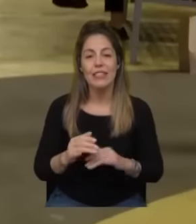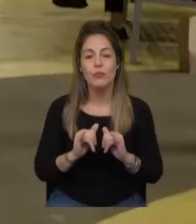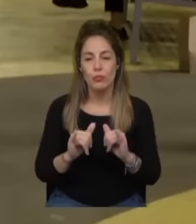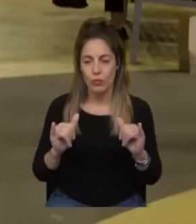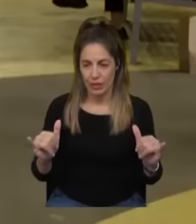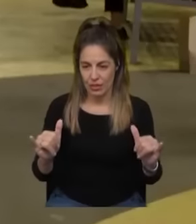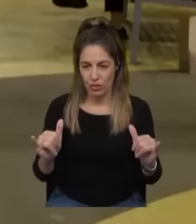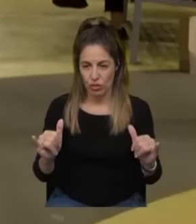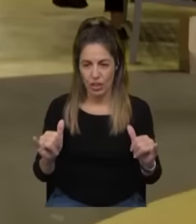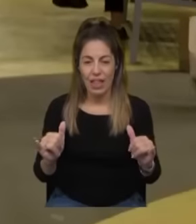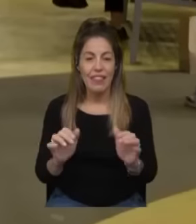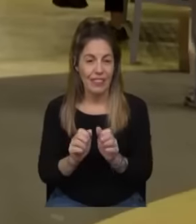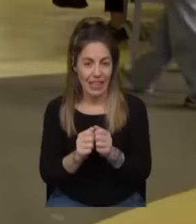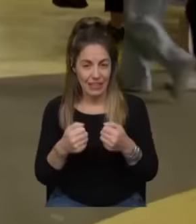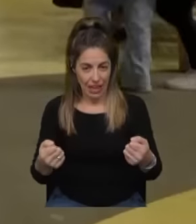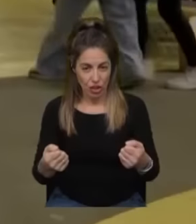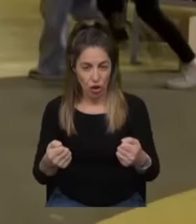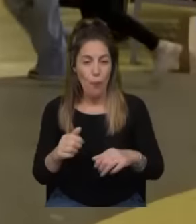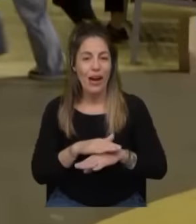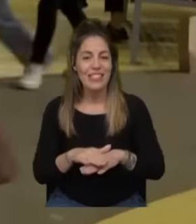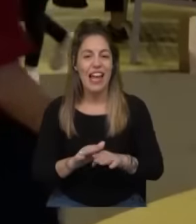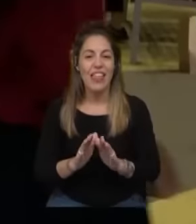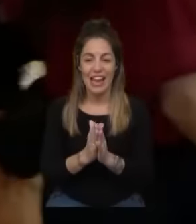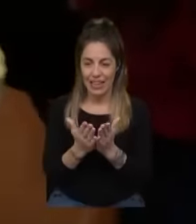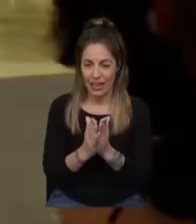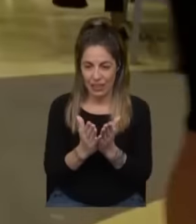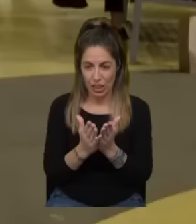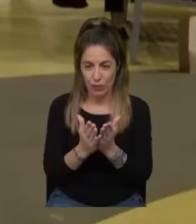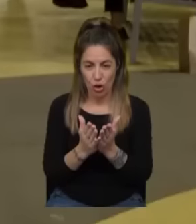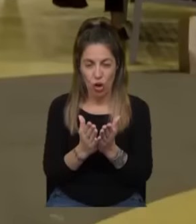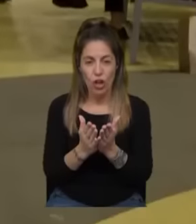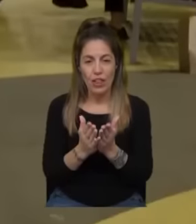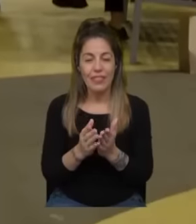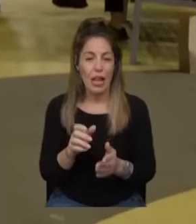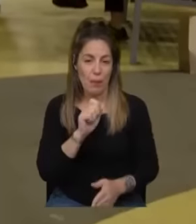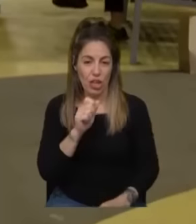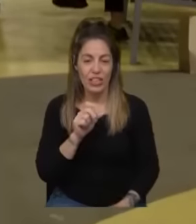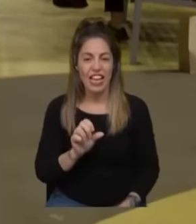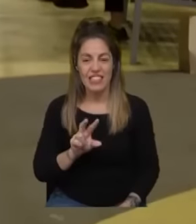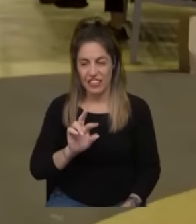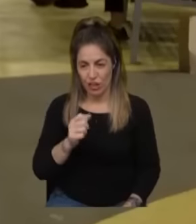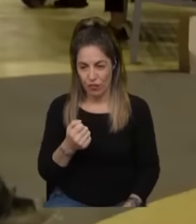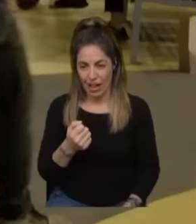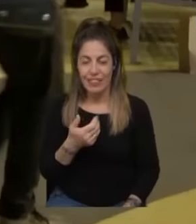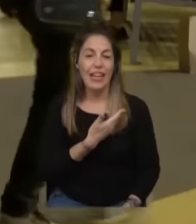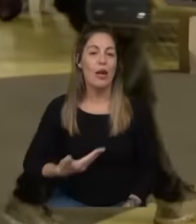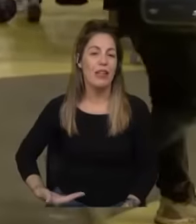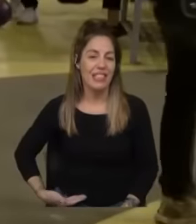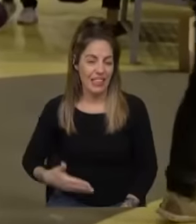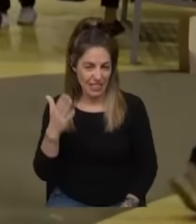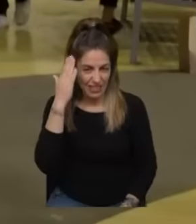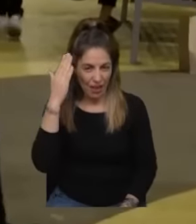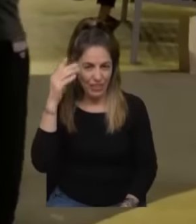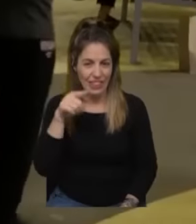publicación de La Diaria, basada en el libro El caso Astesiano, del periodista Lucas Silva, de que el presidente estaba al tanto